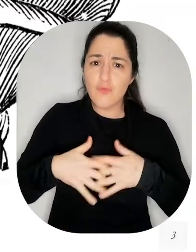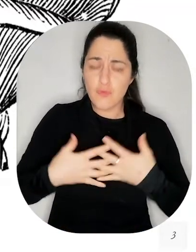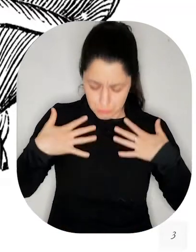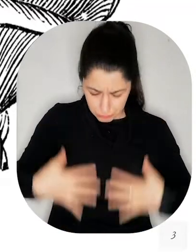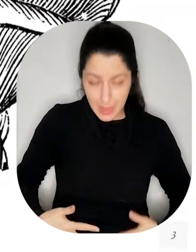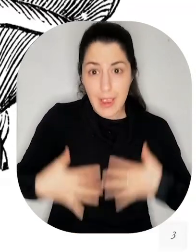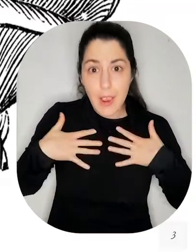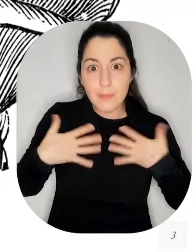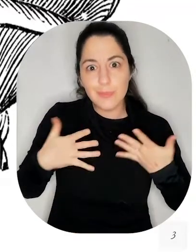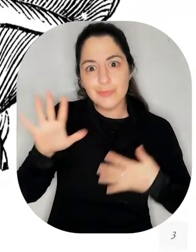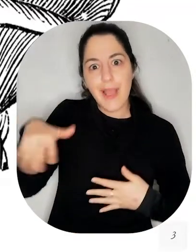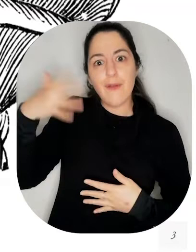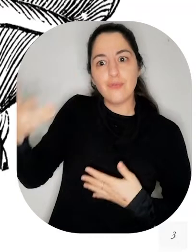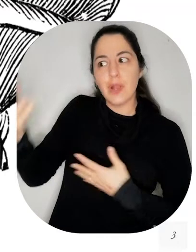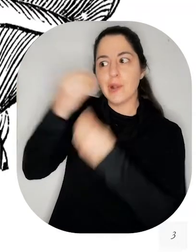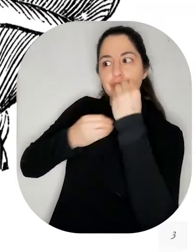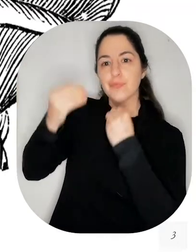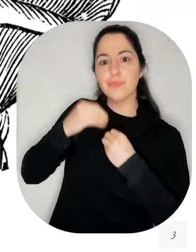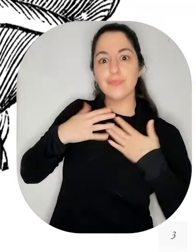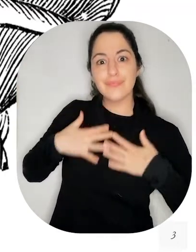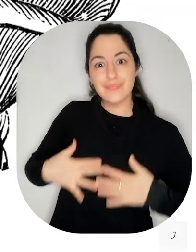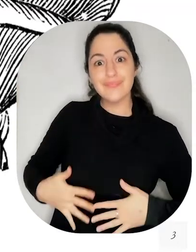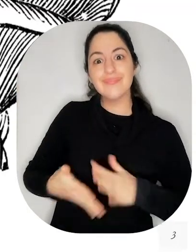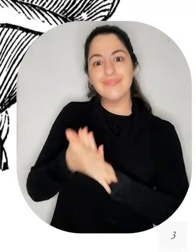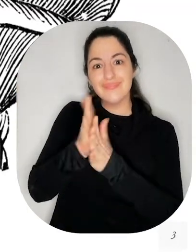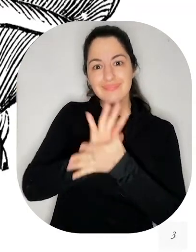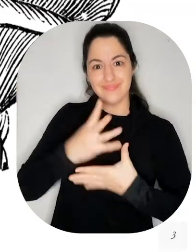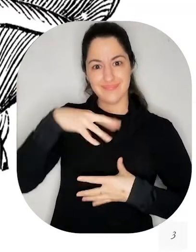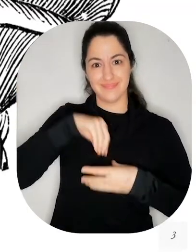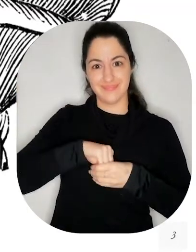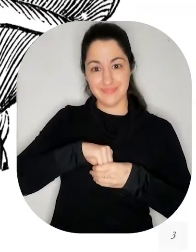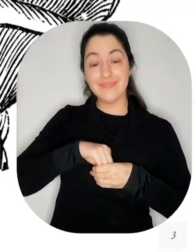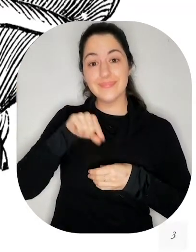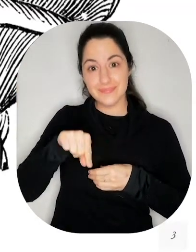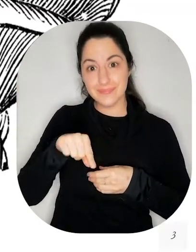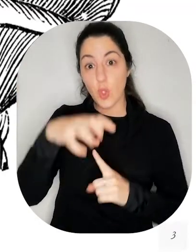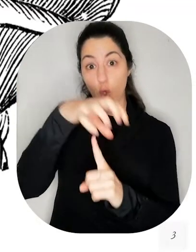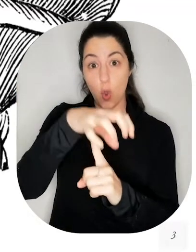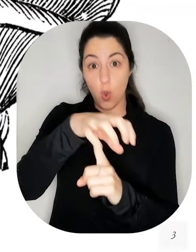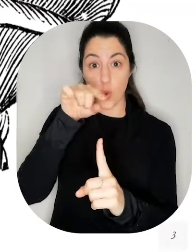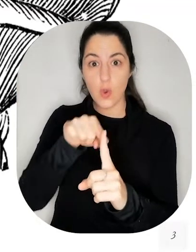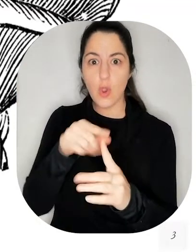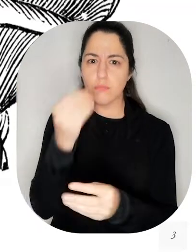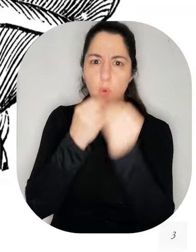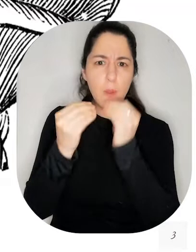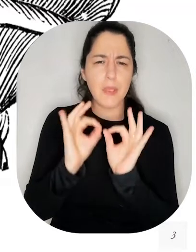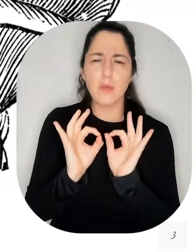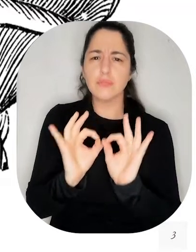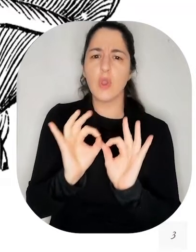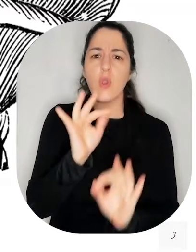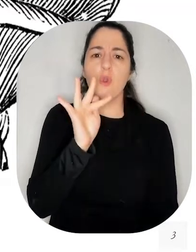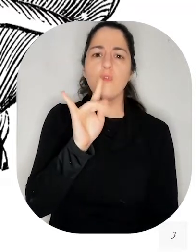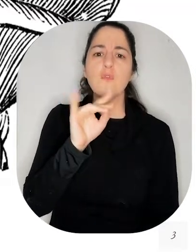nuestro funcionamiento son elementos que han venido desde el entorno, y el hongo ostra se considera un alimento